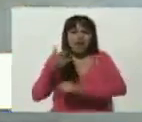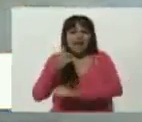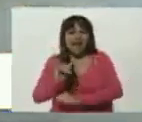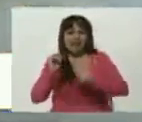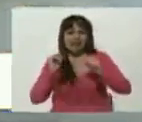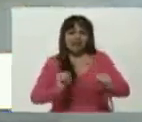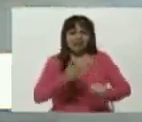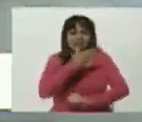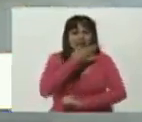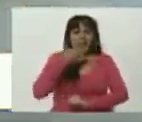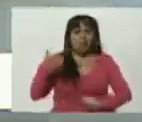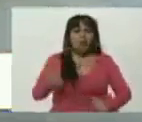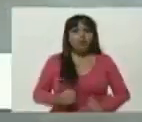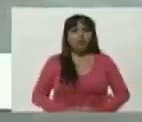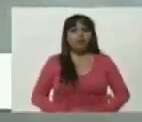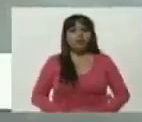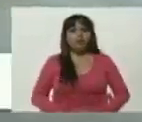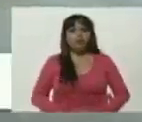consolidando